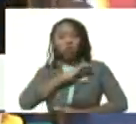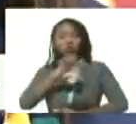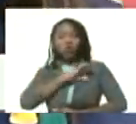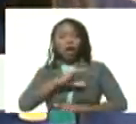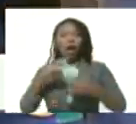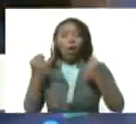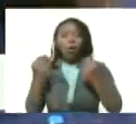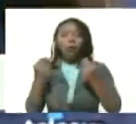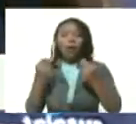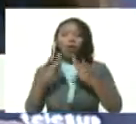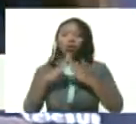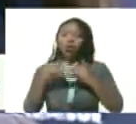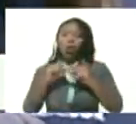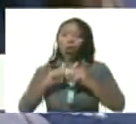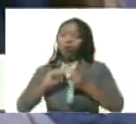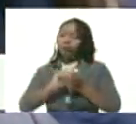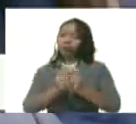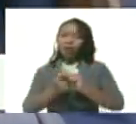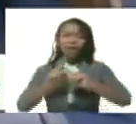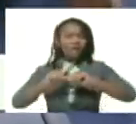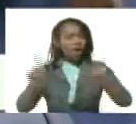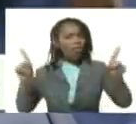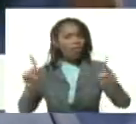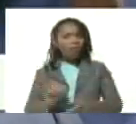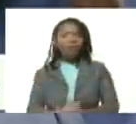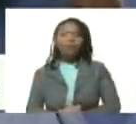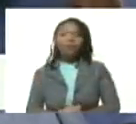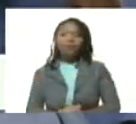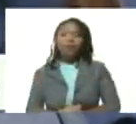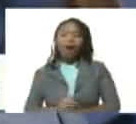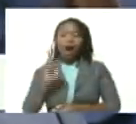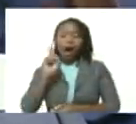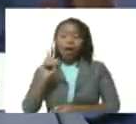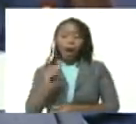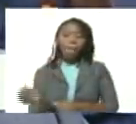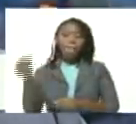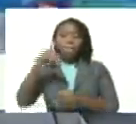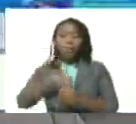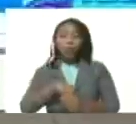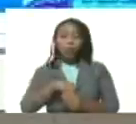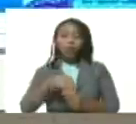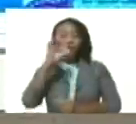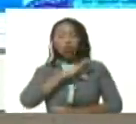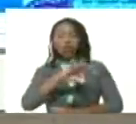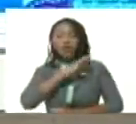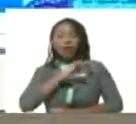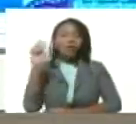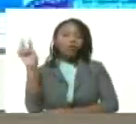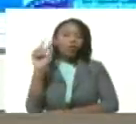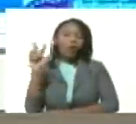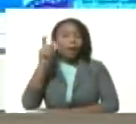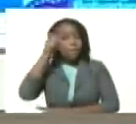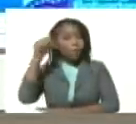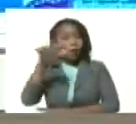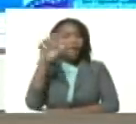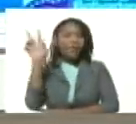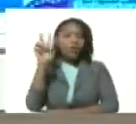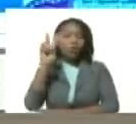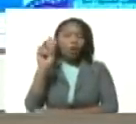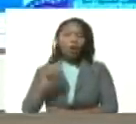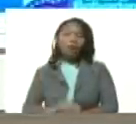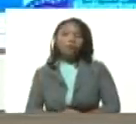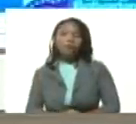socioeconómicas. Todo lo contrario. Están incorporados a la sociedad venezolana, al pueblo venezolano.